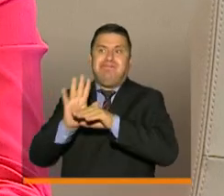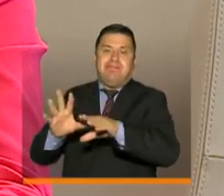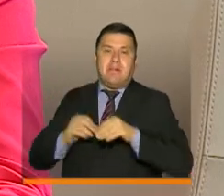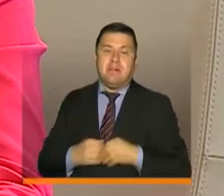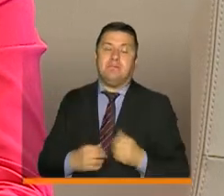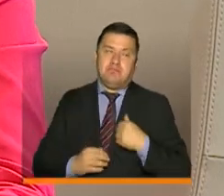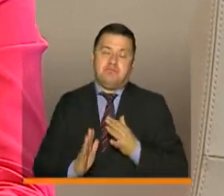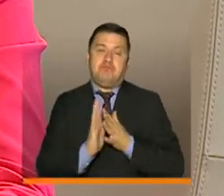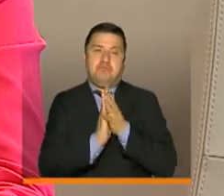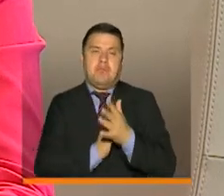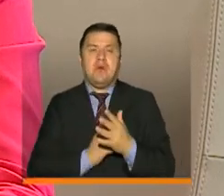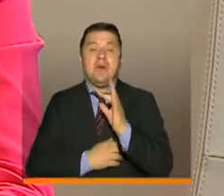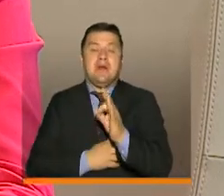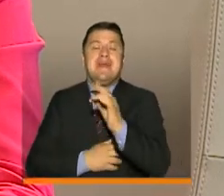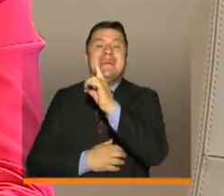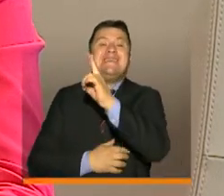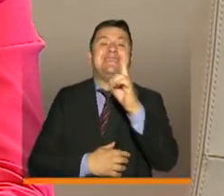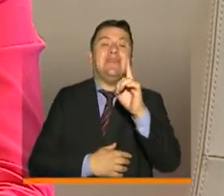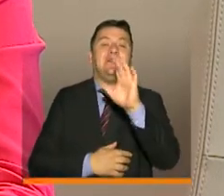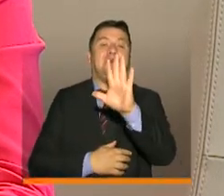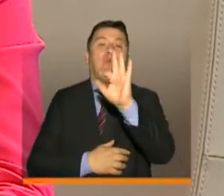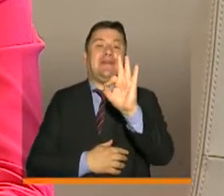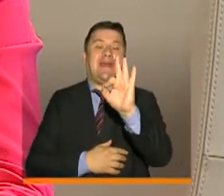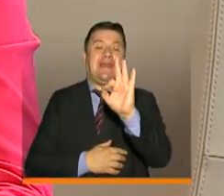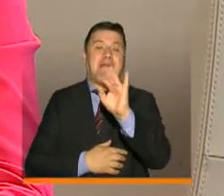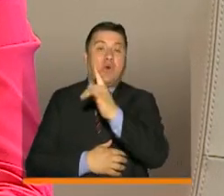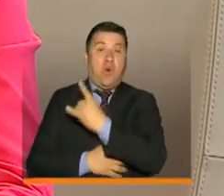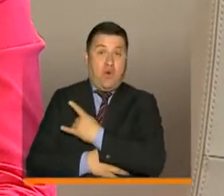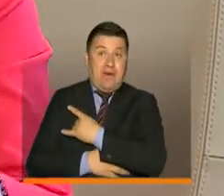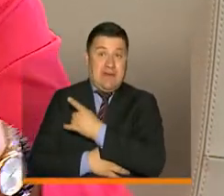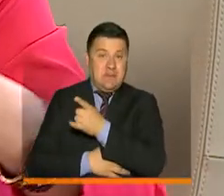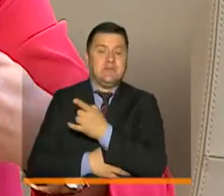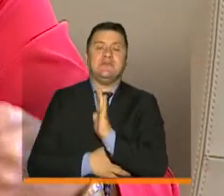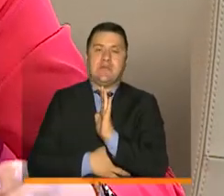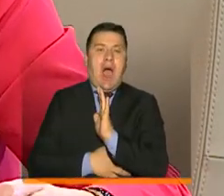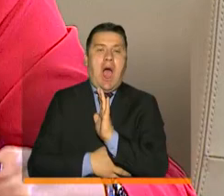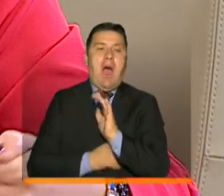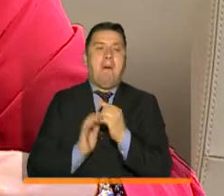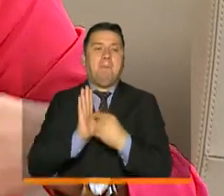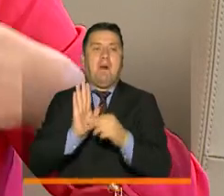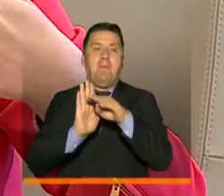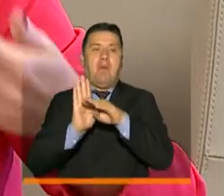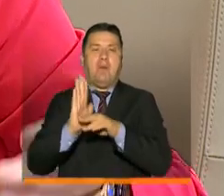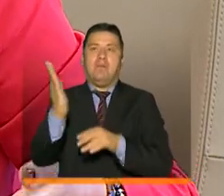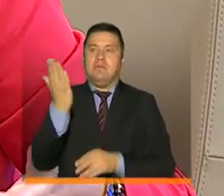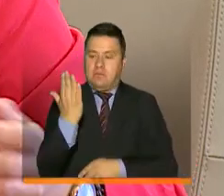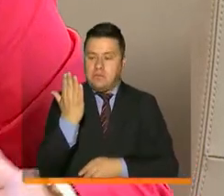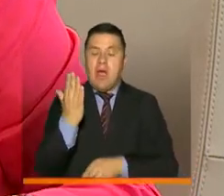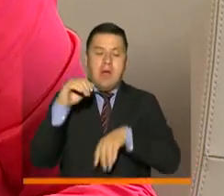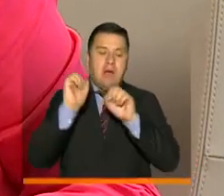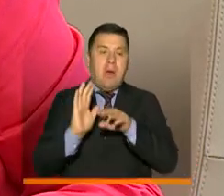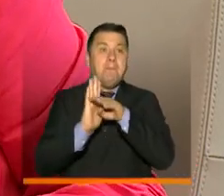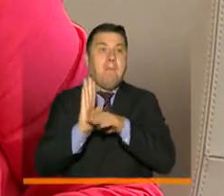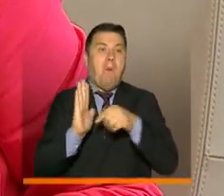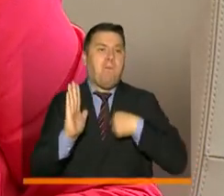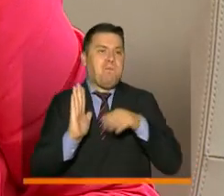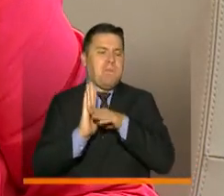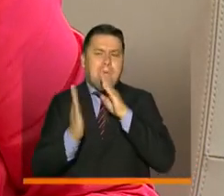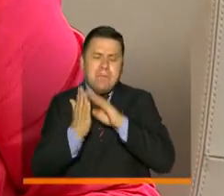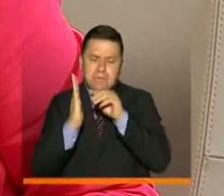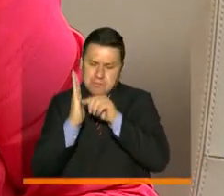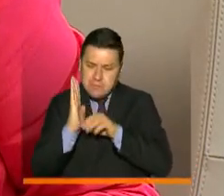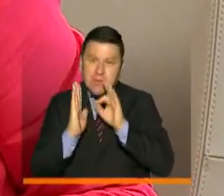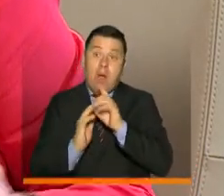Les puedo contar que 153 instituciones de educación superior presentaron los protocolos ante la entidad territorial. De ellas